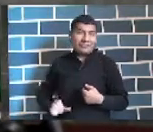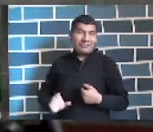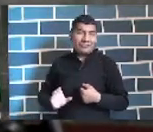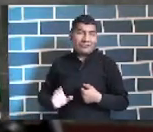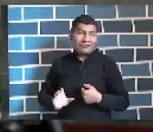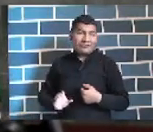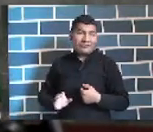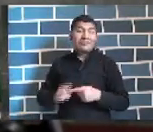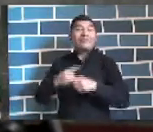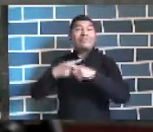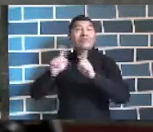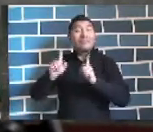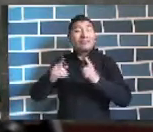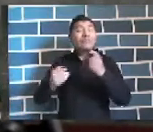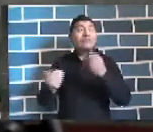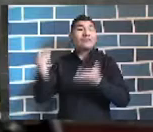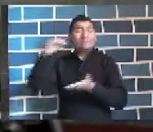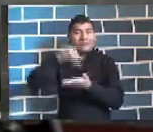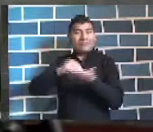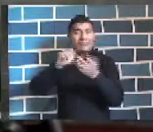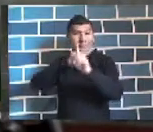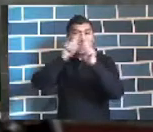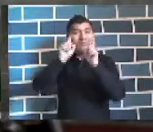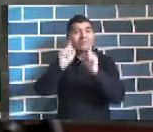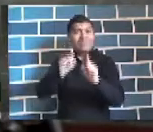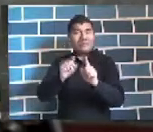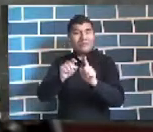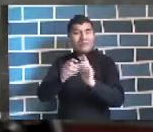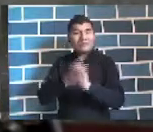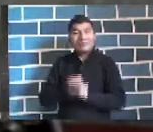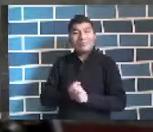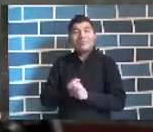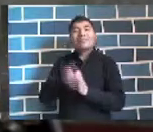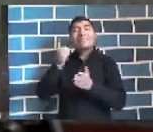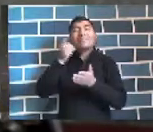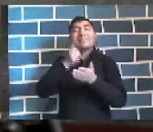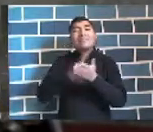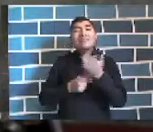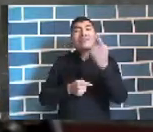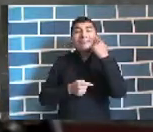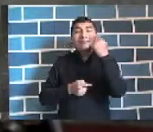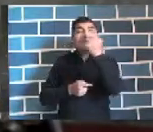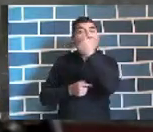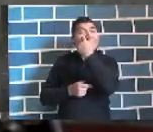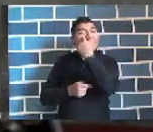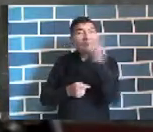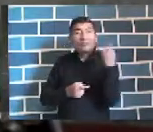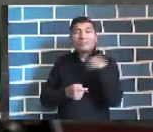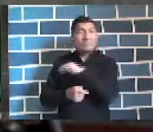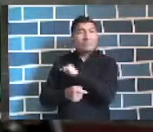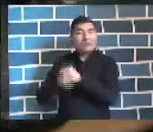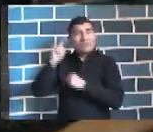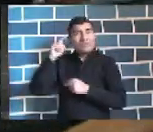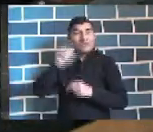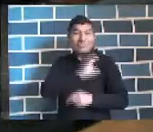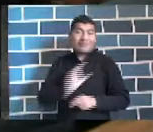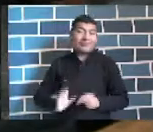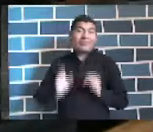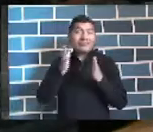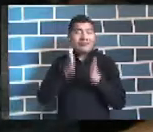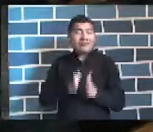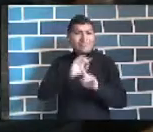Pero nuevamente la pregunta: ¿qué miramos nosotros los cristianos?